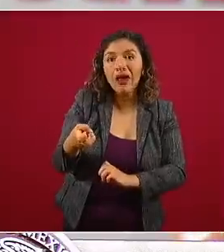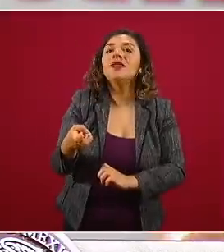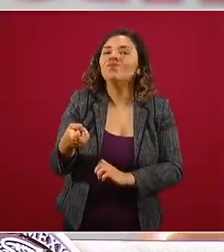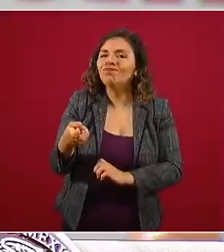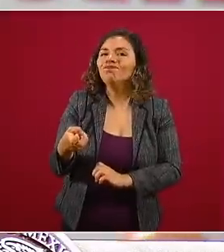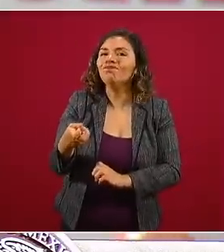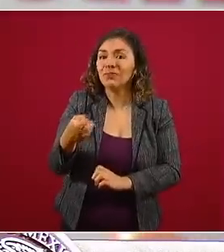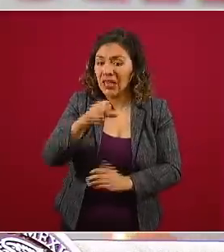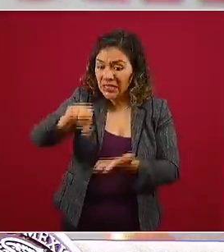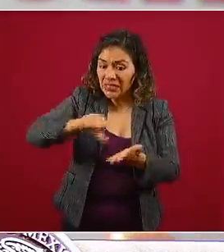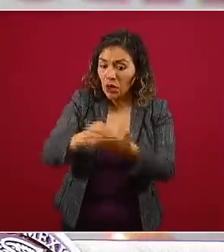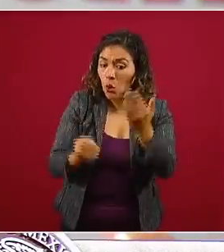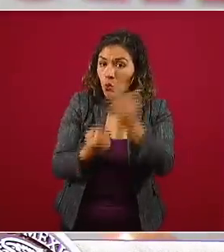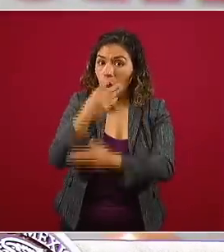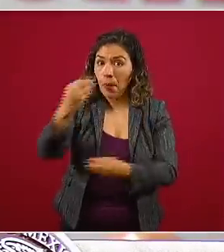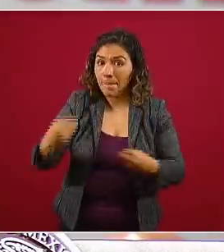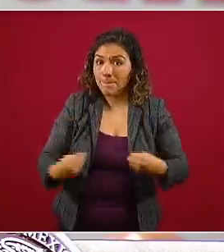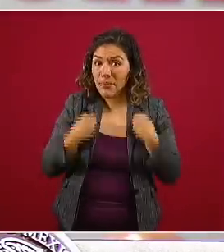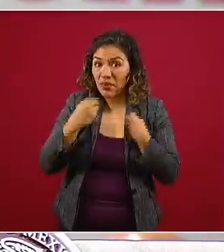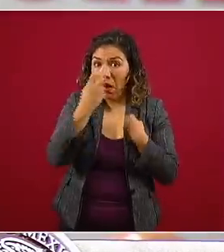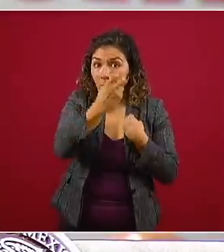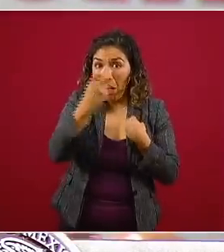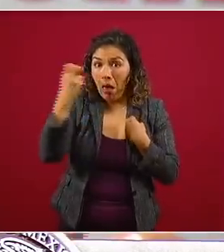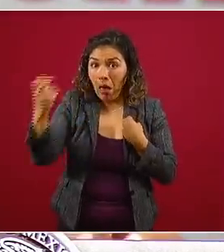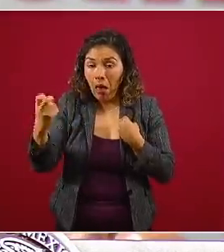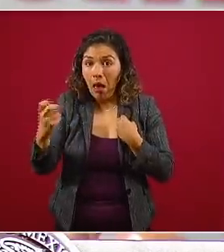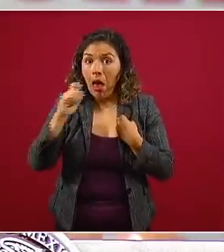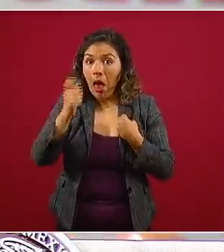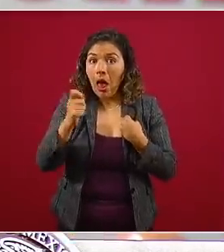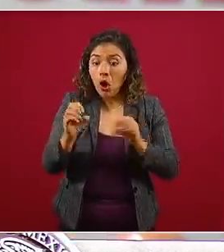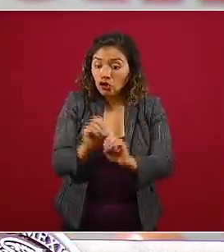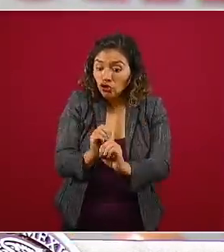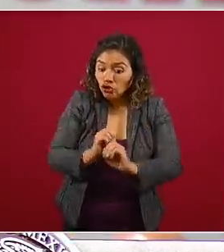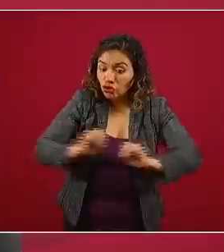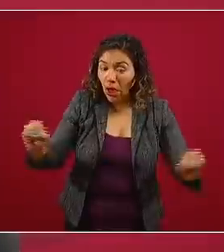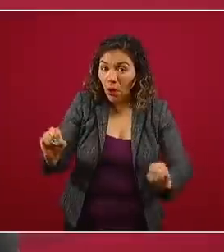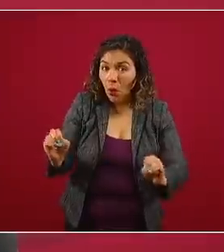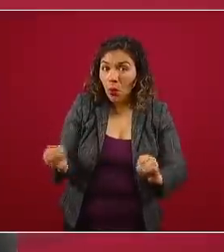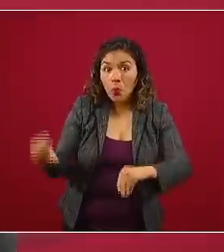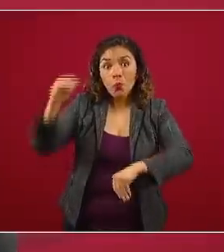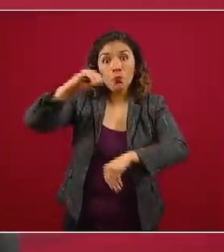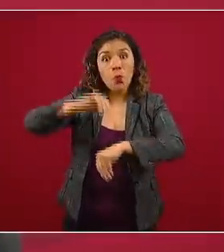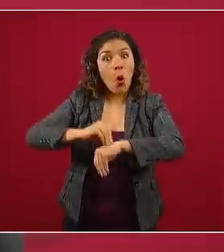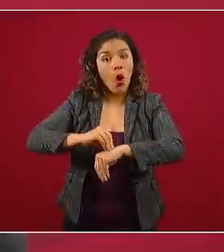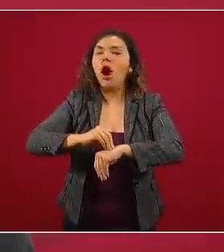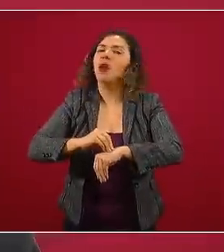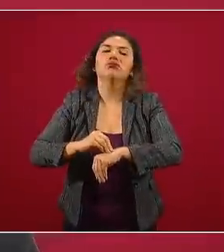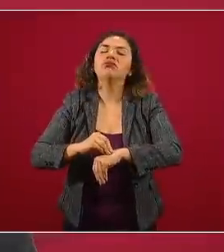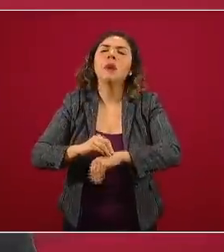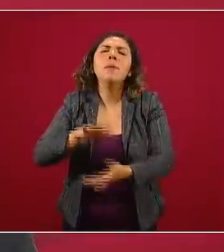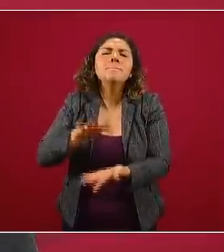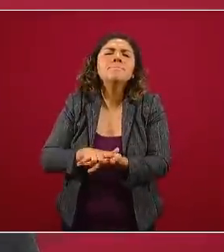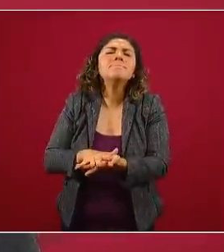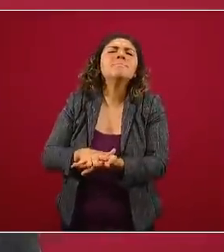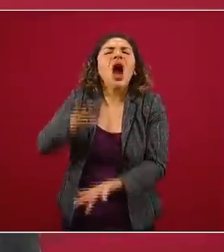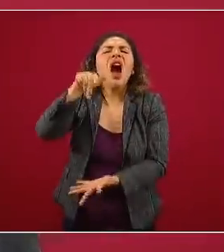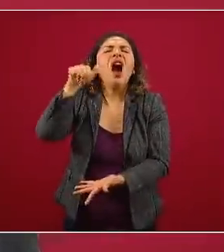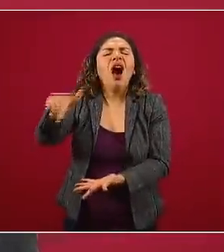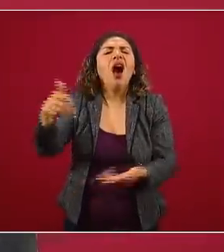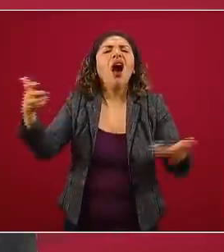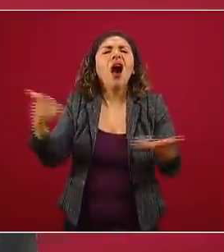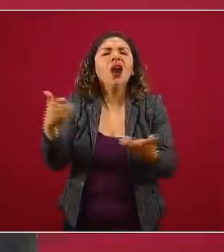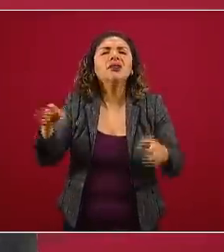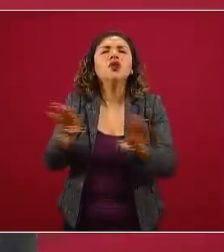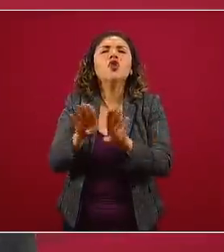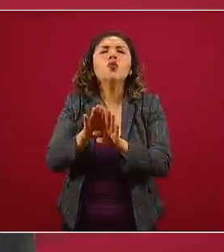estos centros nueva vida no se construyeron de la nada en su enorme mayoría lo que se hicieron fueron